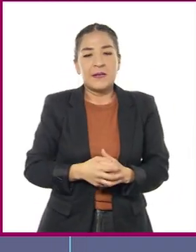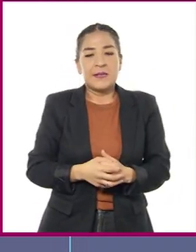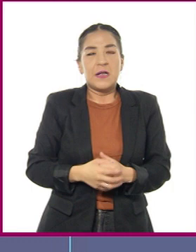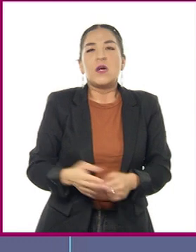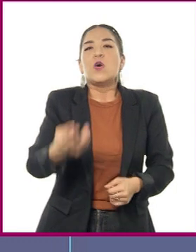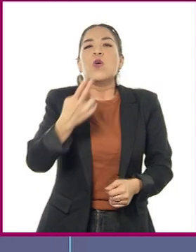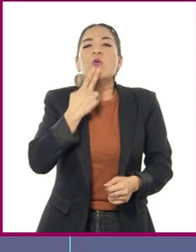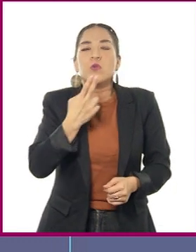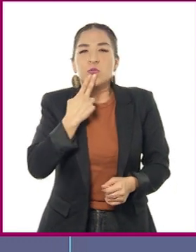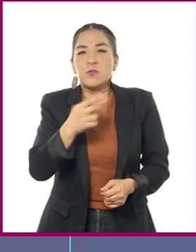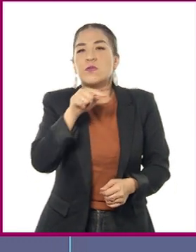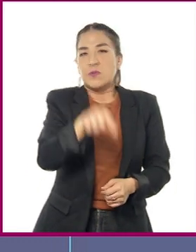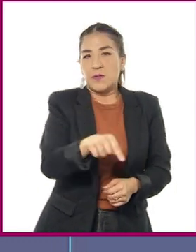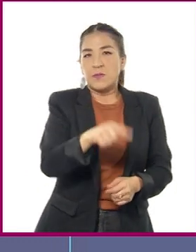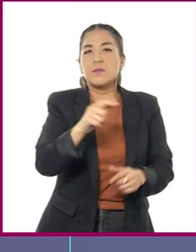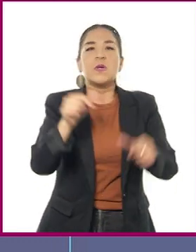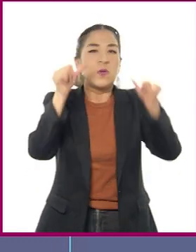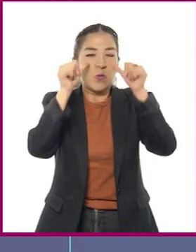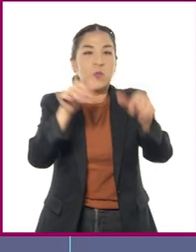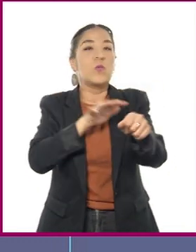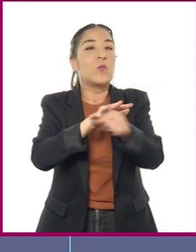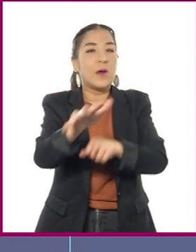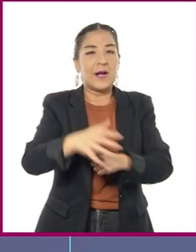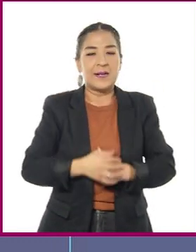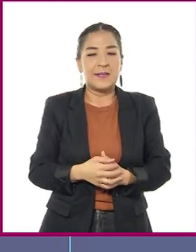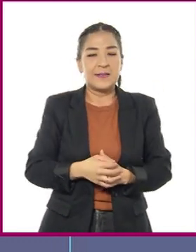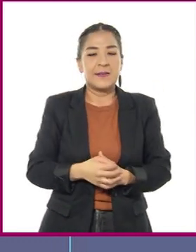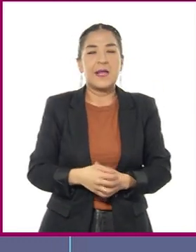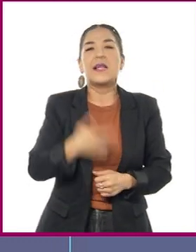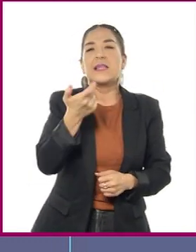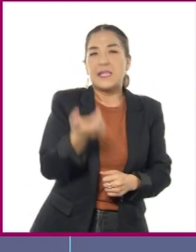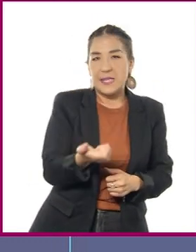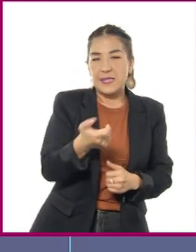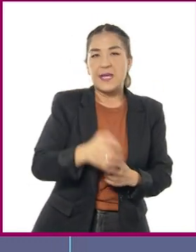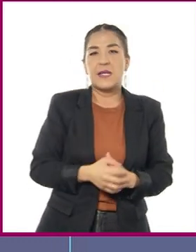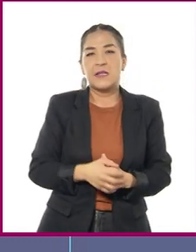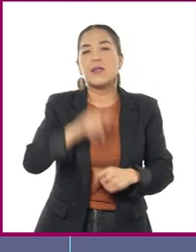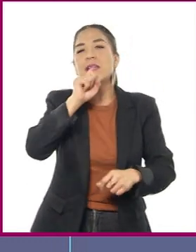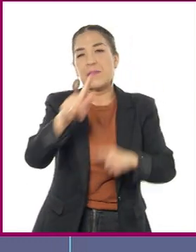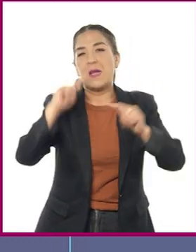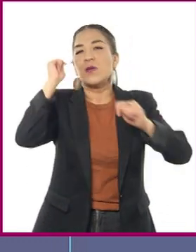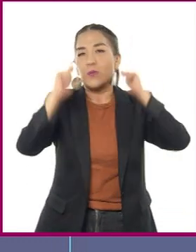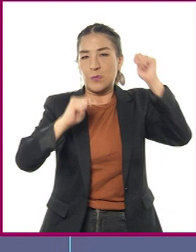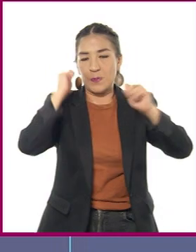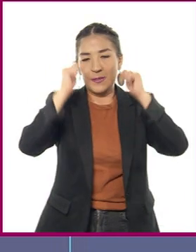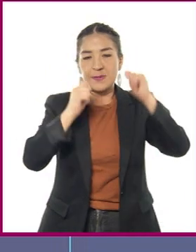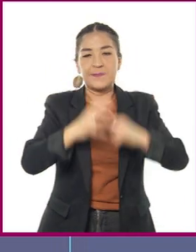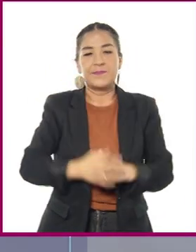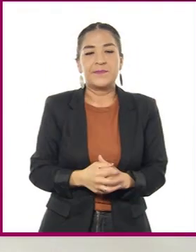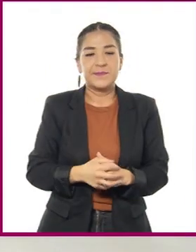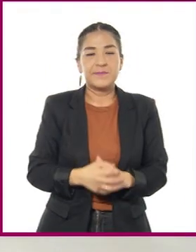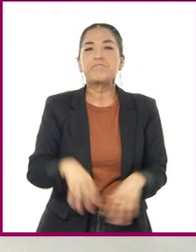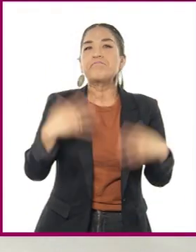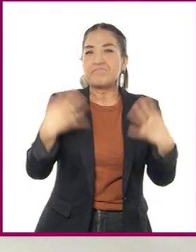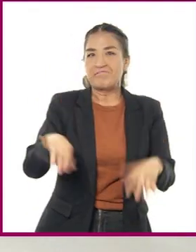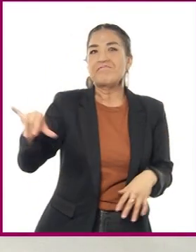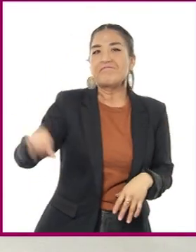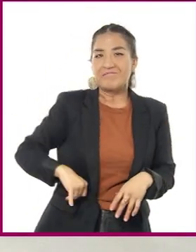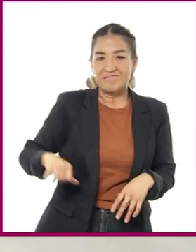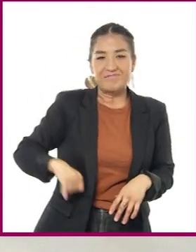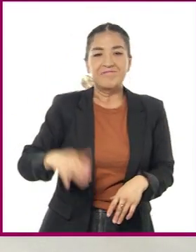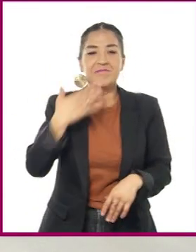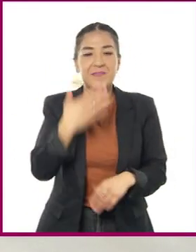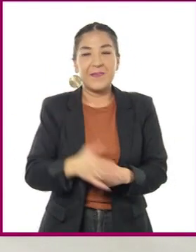los servicios, entre ellos los servicios financieros y turísticos. ¡Qué interesante,